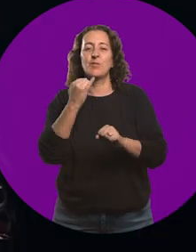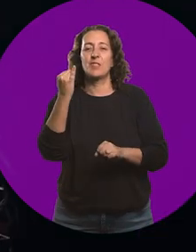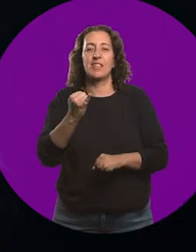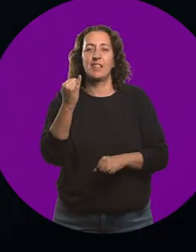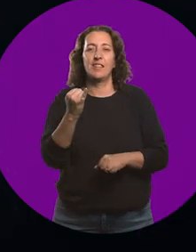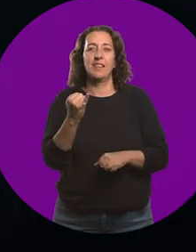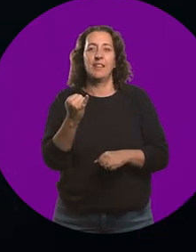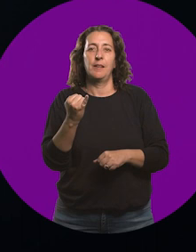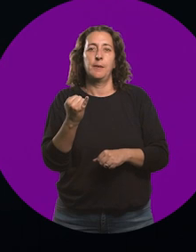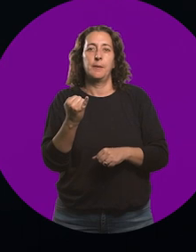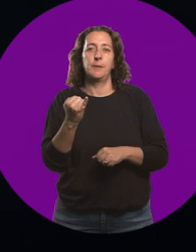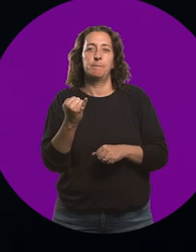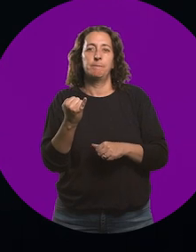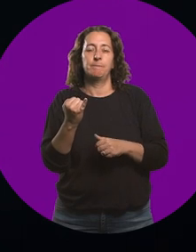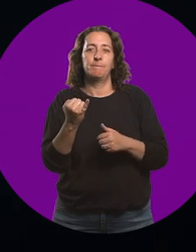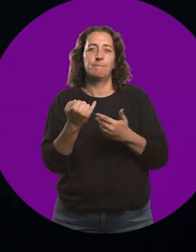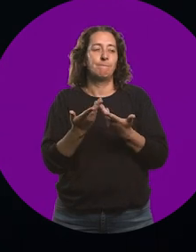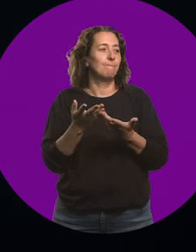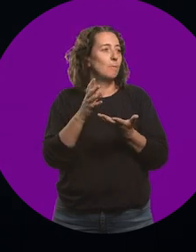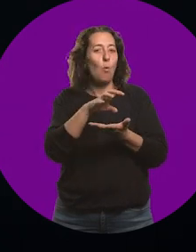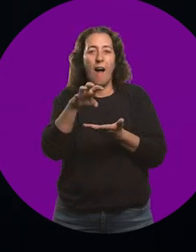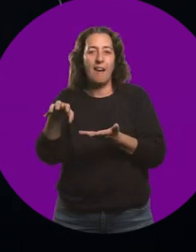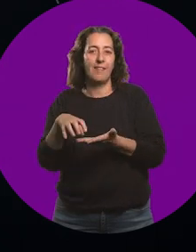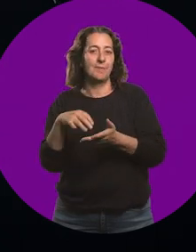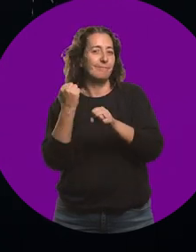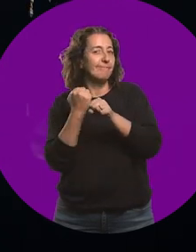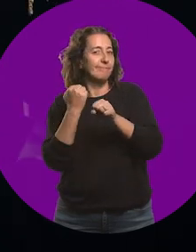escenarios cambiaron.